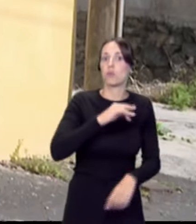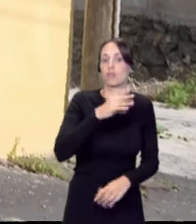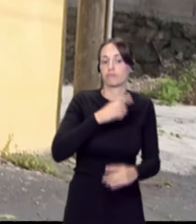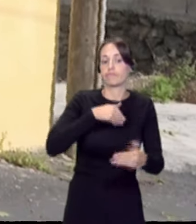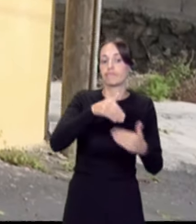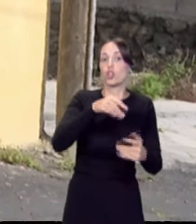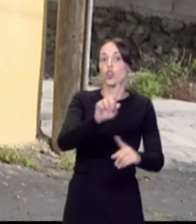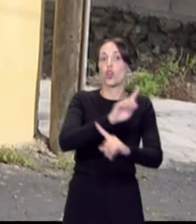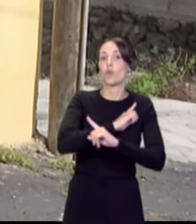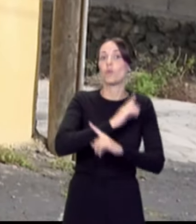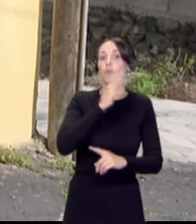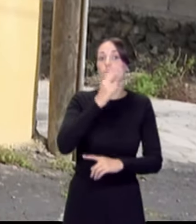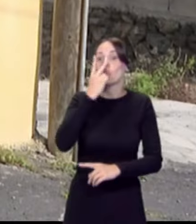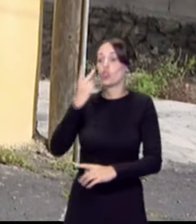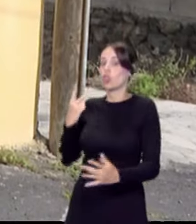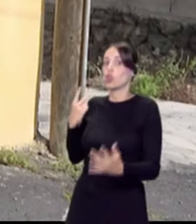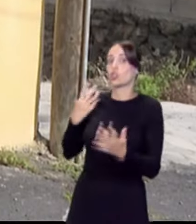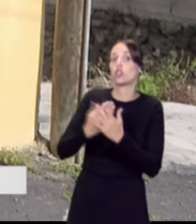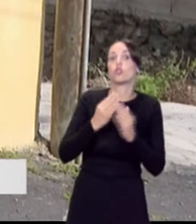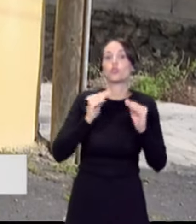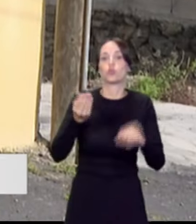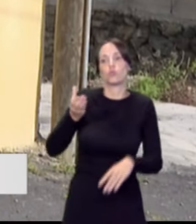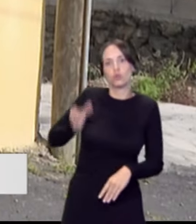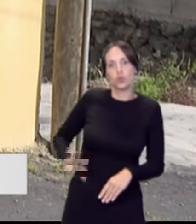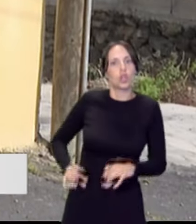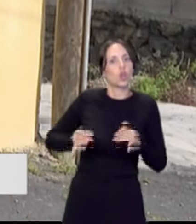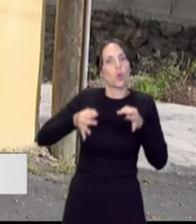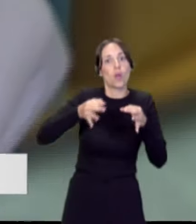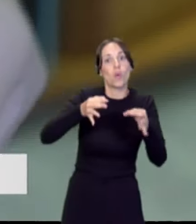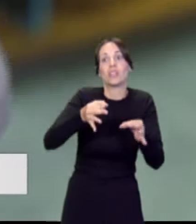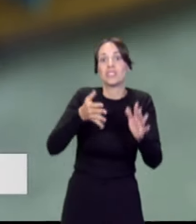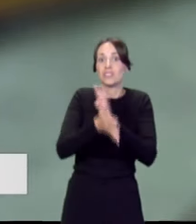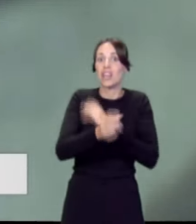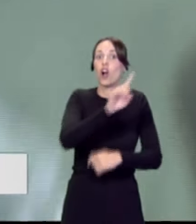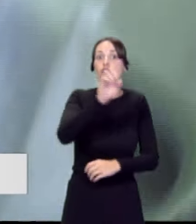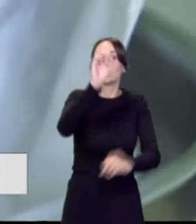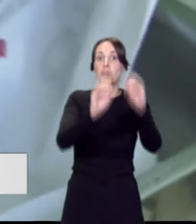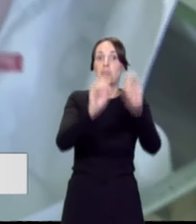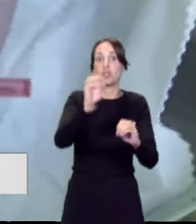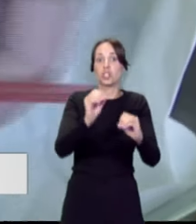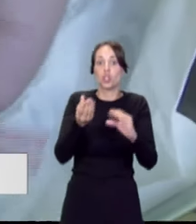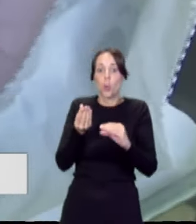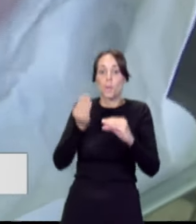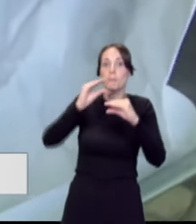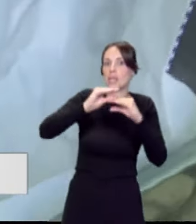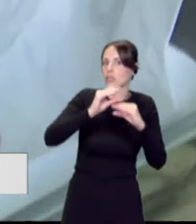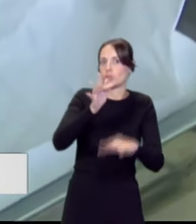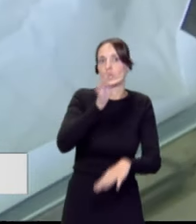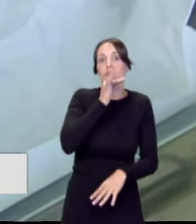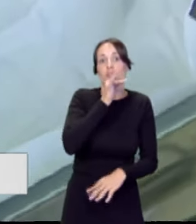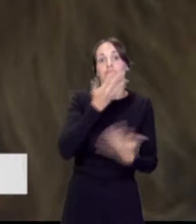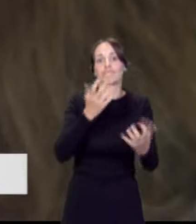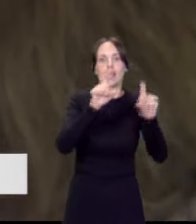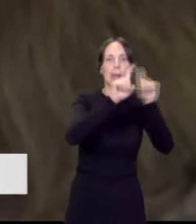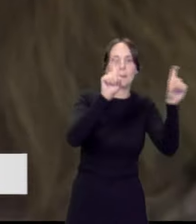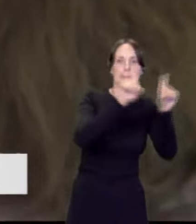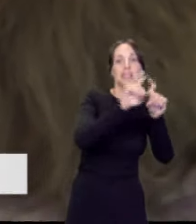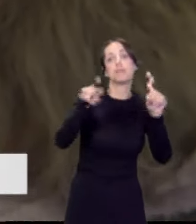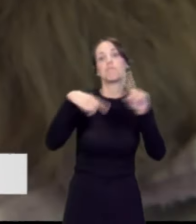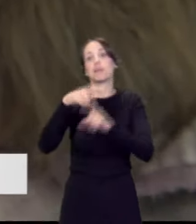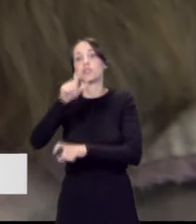con las nóminas congeladas pendientes de un incremento del 11% que no se resuelve. Empresa y trabajadores están dispuestos